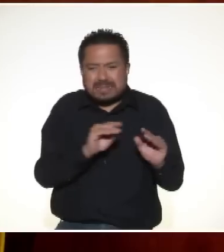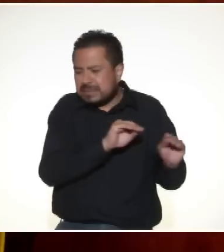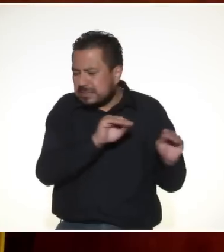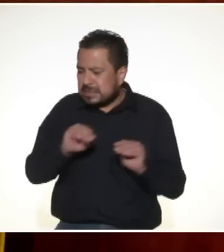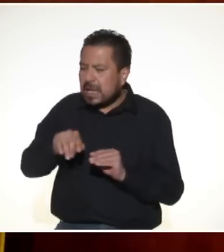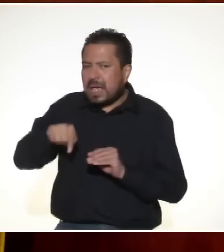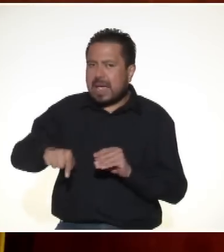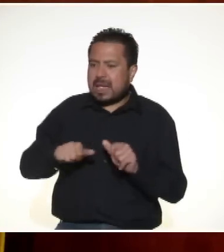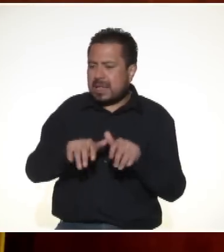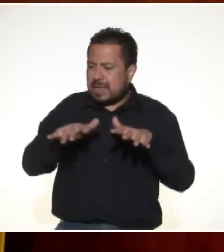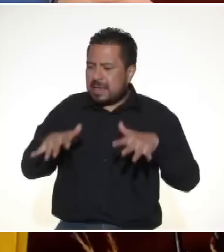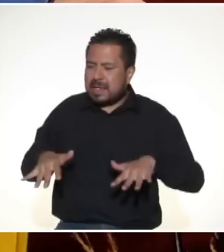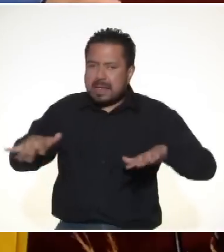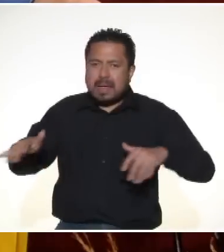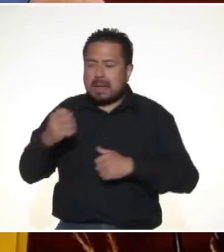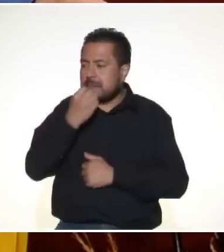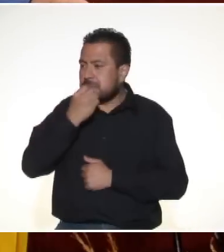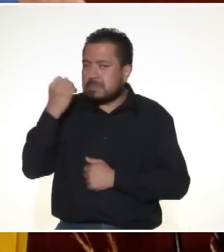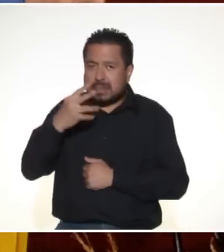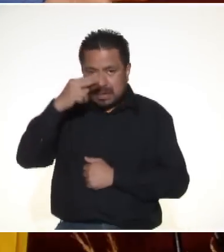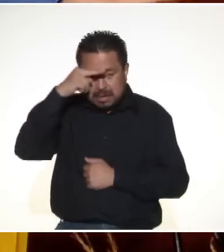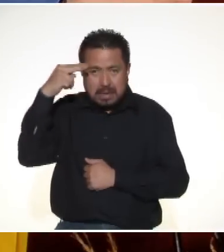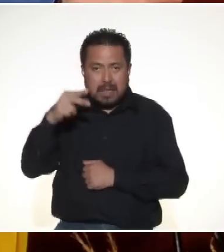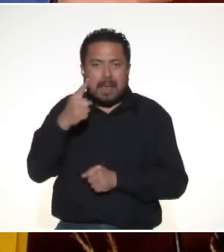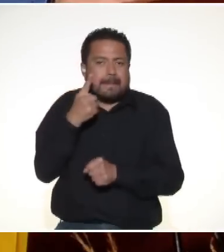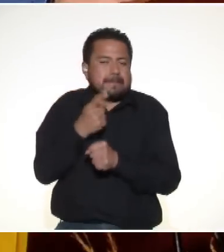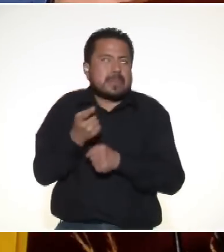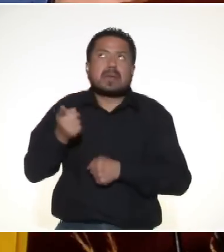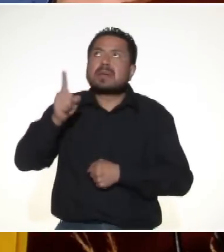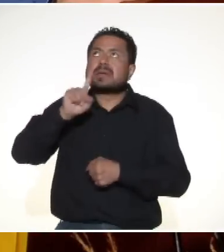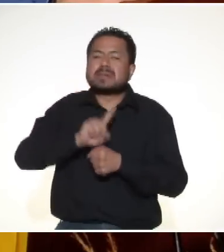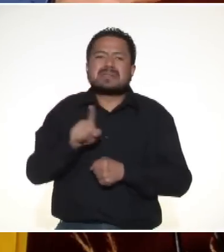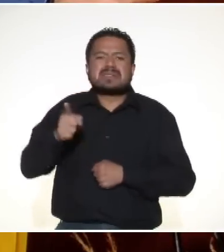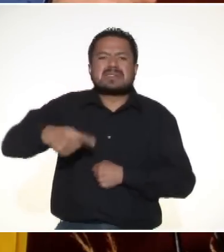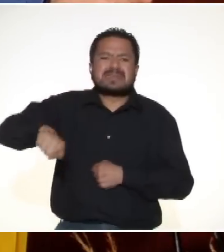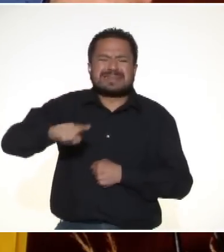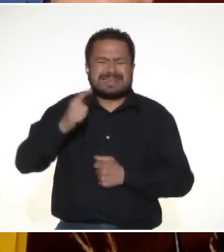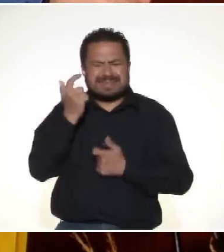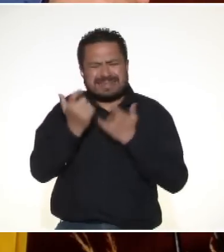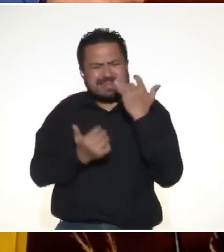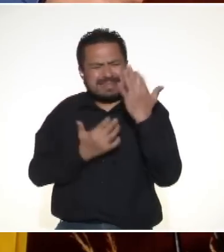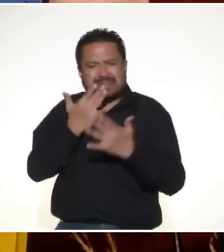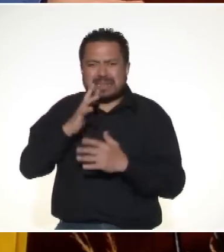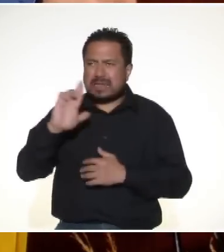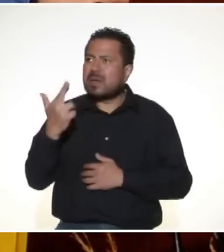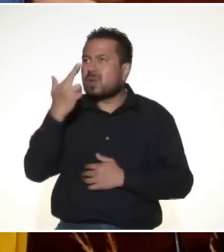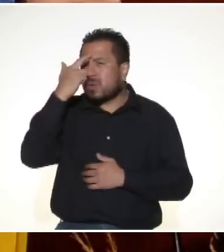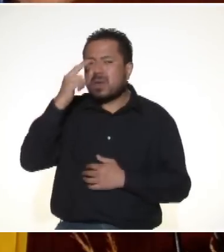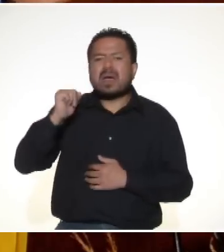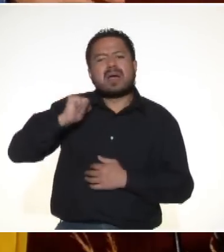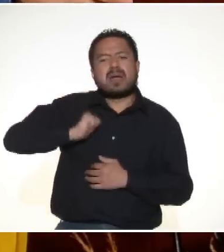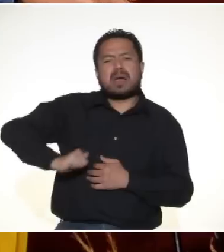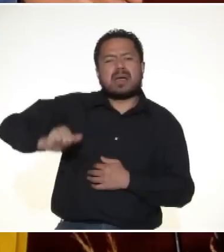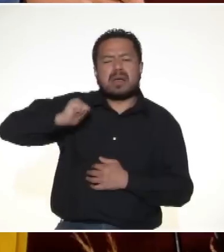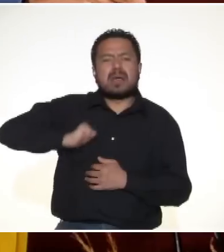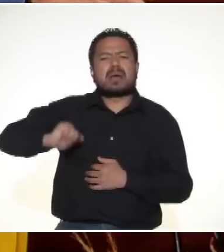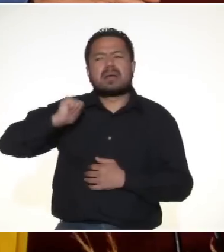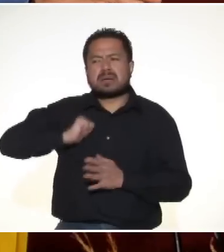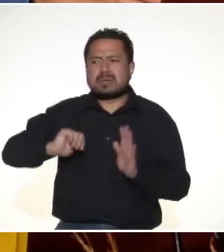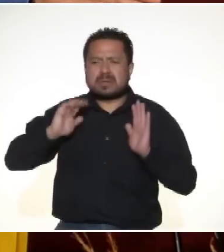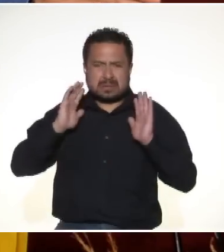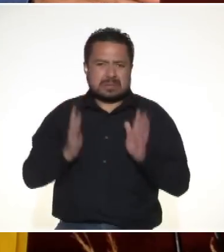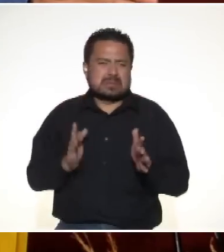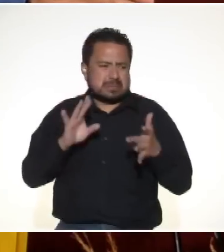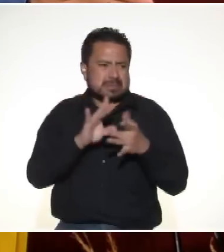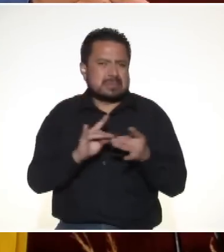aquí a las playas increíbles de México y desde el primer día están quemadísimos. Yo me acuerdo una época que, voy a remontarme, ahora sí voy